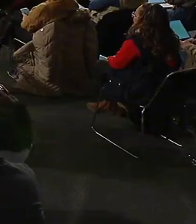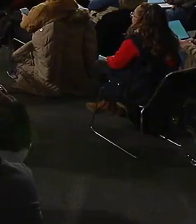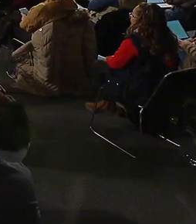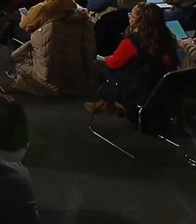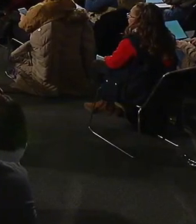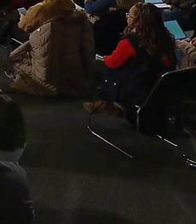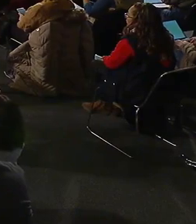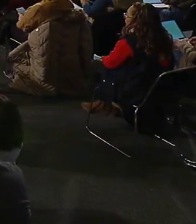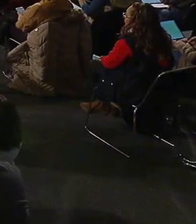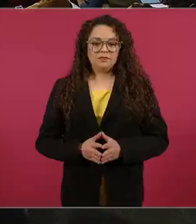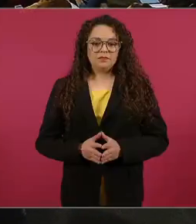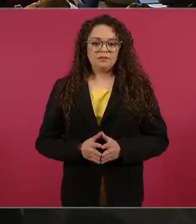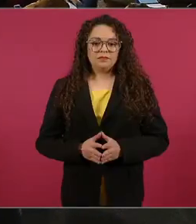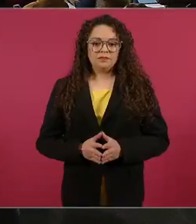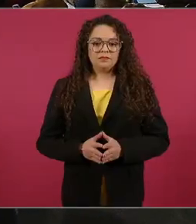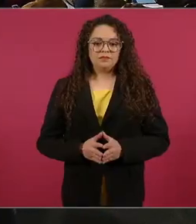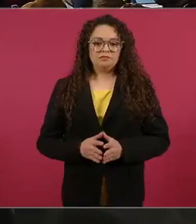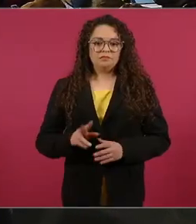auténtica democracia